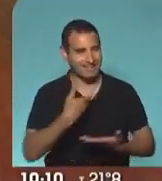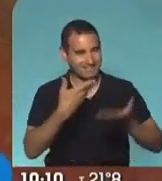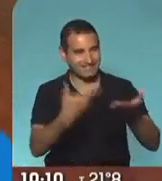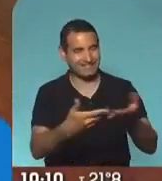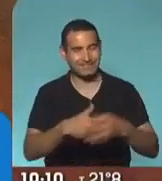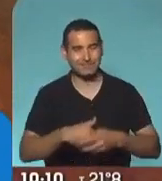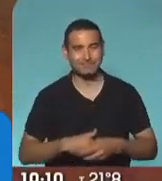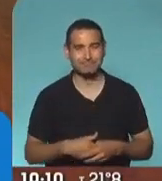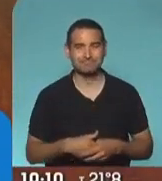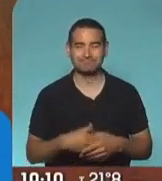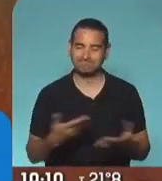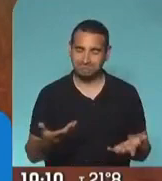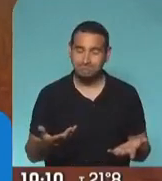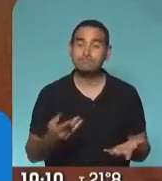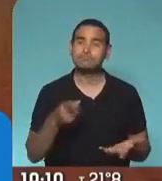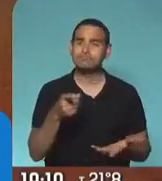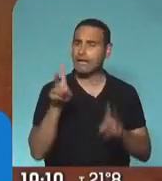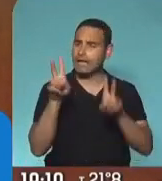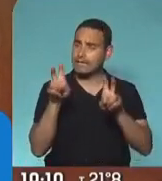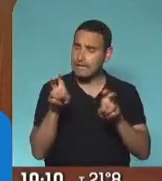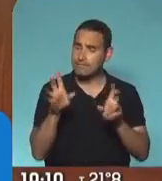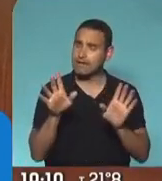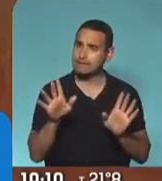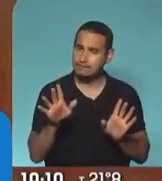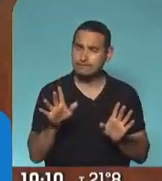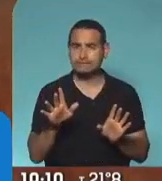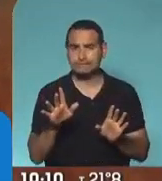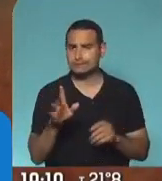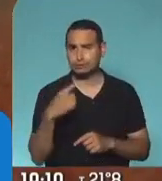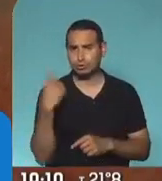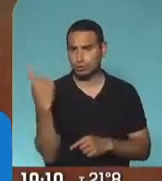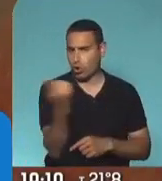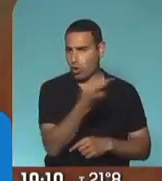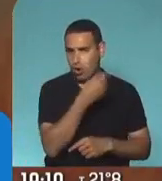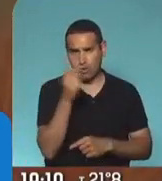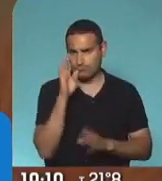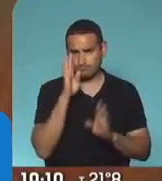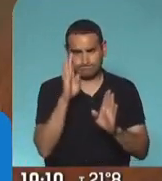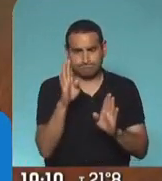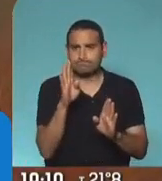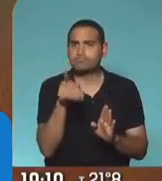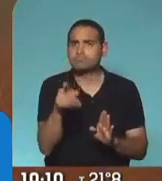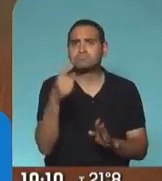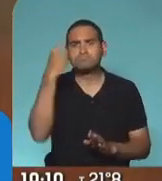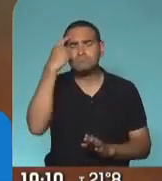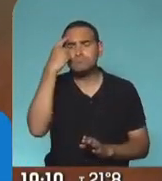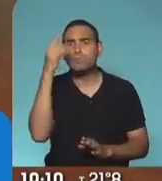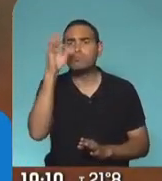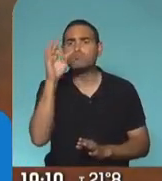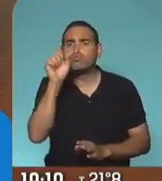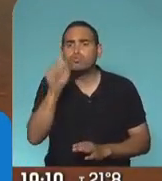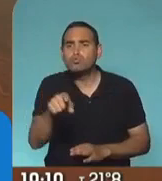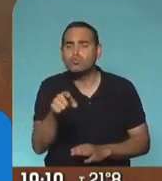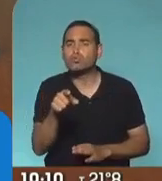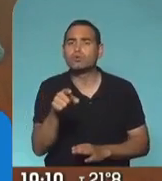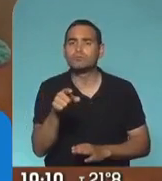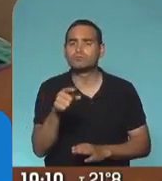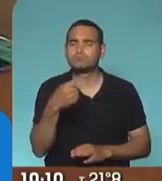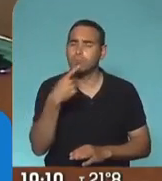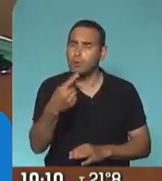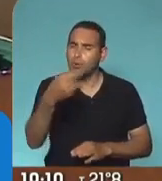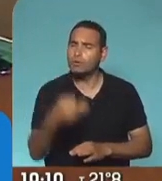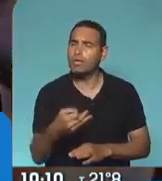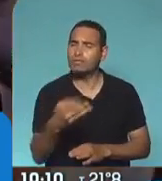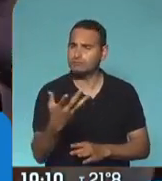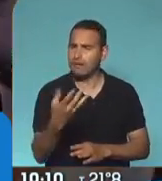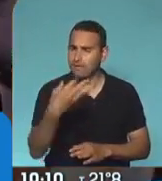invitarme. No, por favor, un tema que evidentemente no deja a nadie indiferente. ¿Cuál es la visión? En principio, la pregunta sería, ¿es